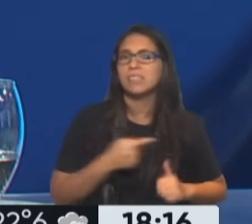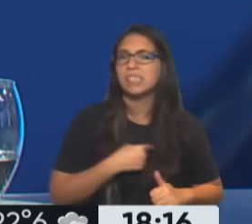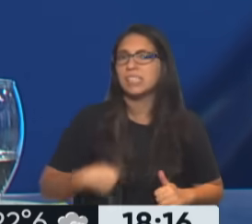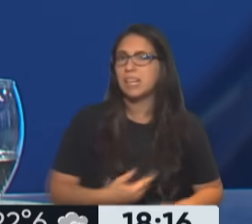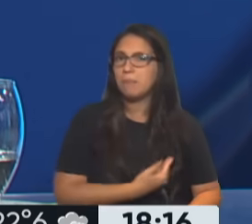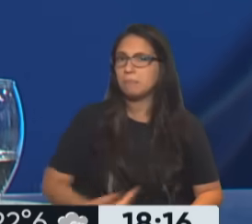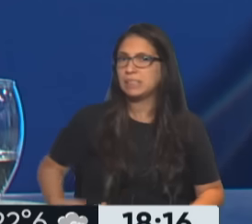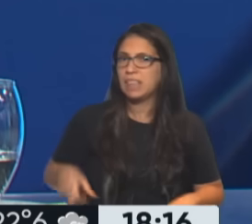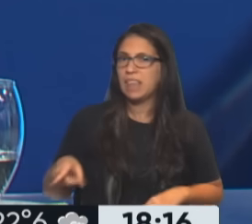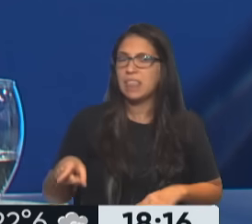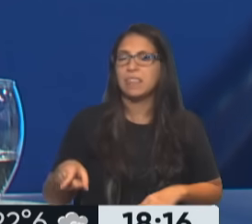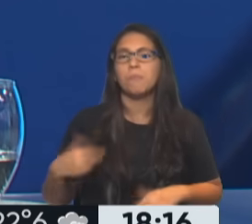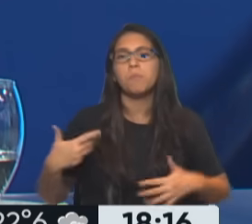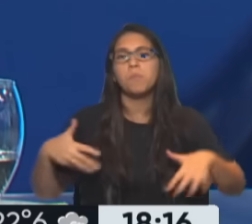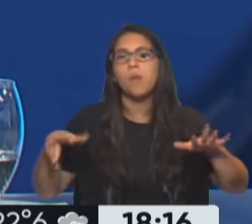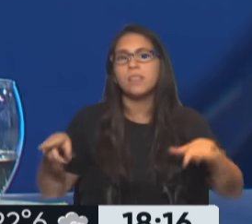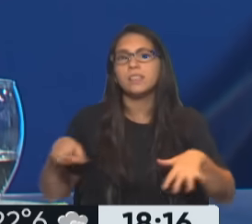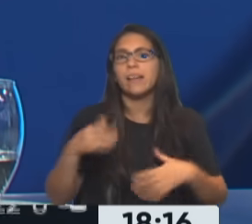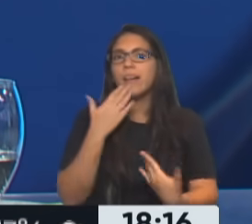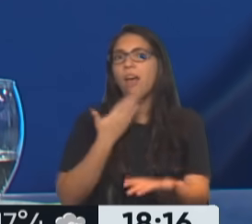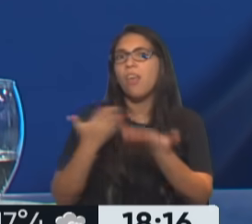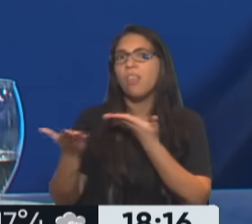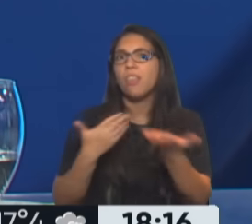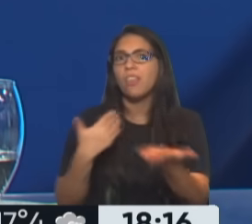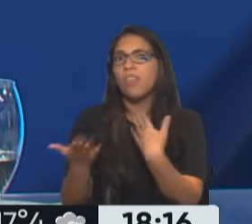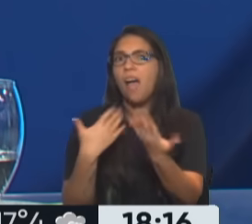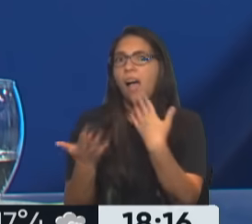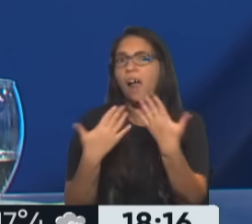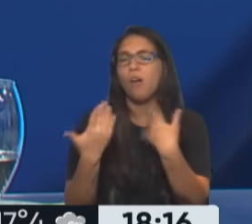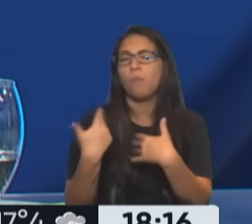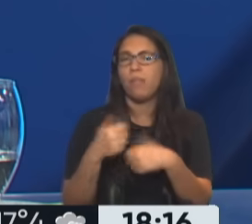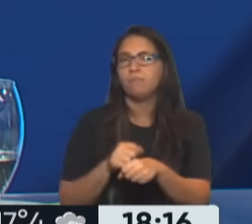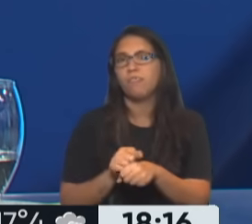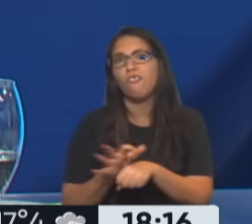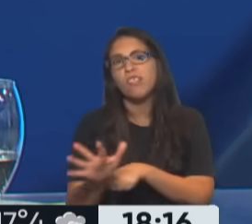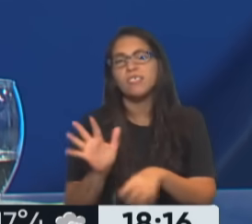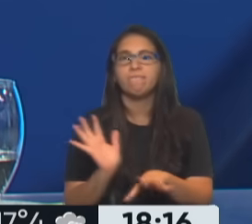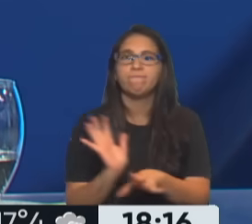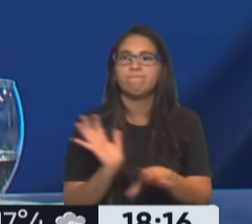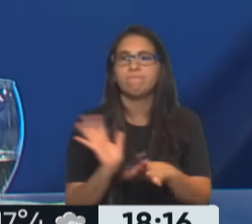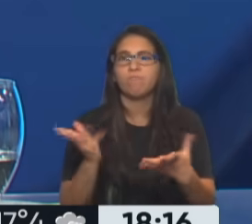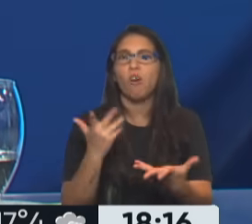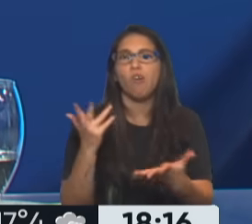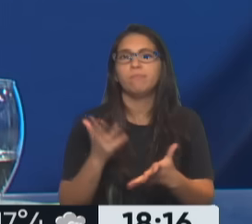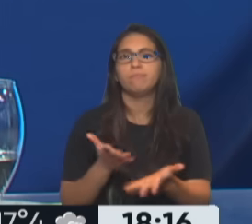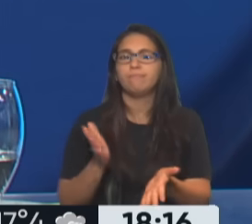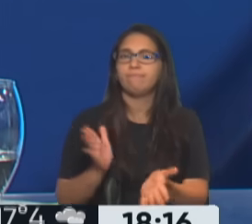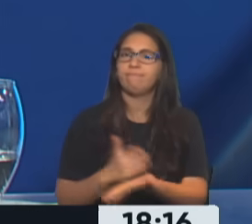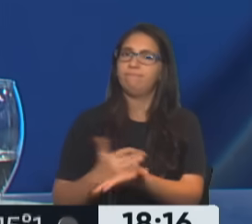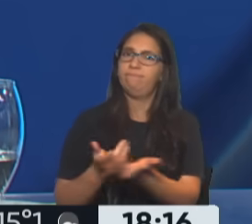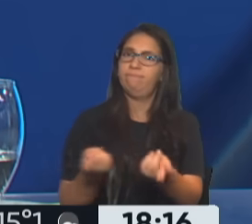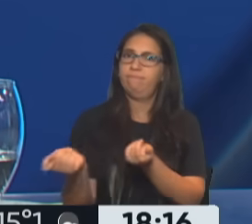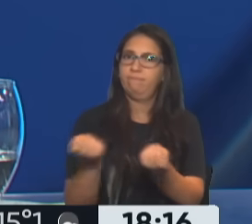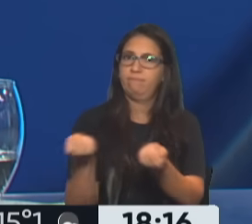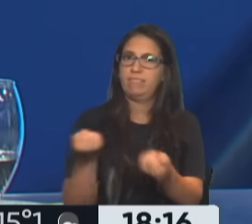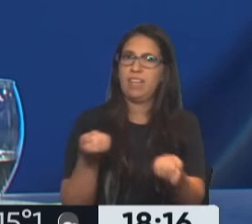llevar a influenciar, si se quiere, no sé si es la mejor palabra, pero tener alguna responsabilidad mayor en una posible